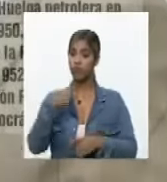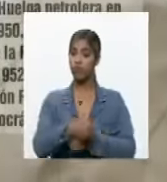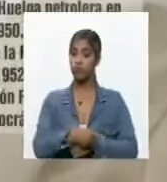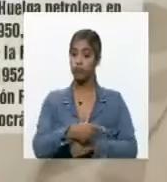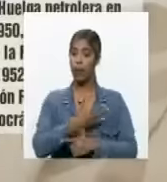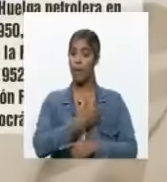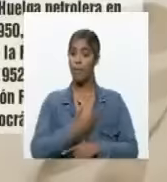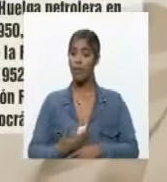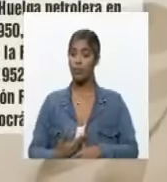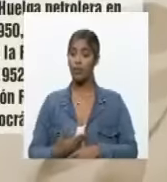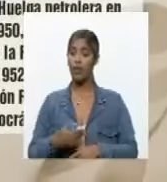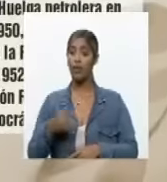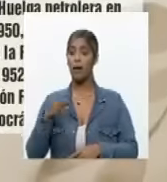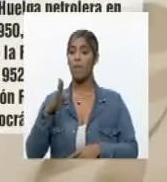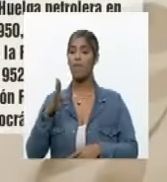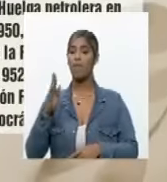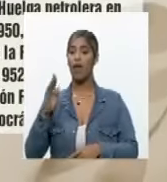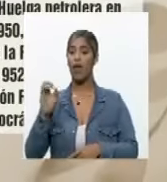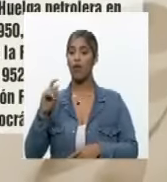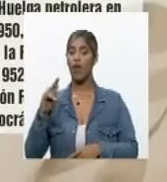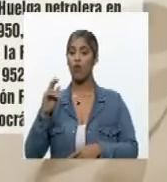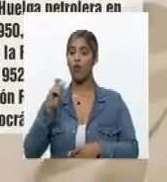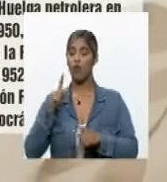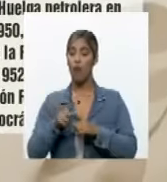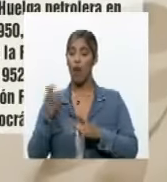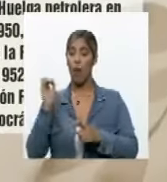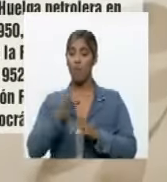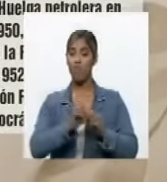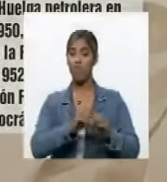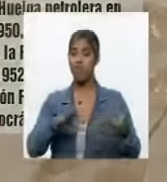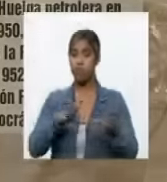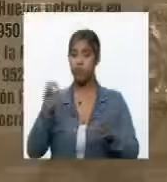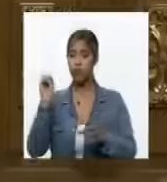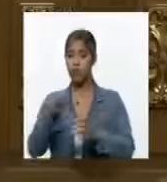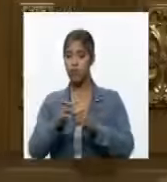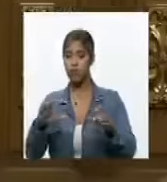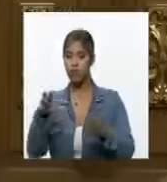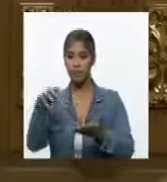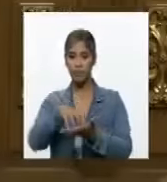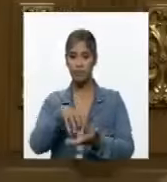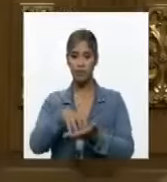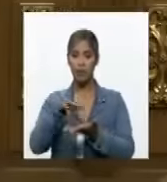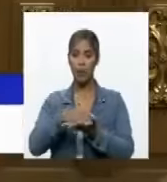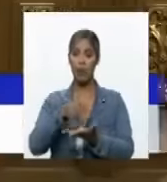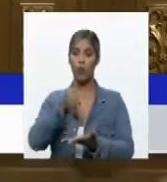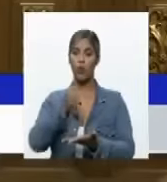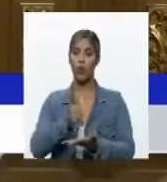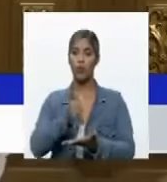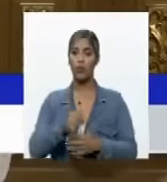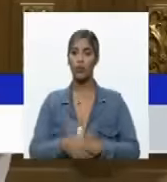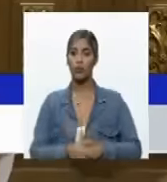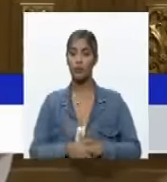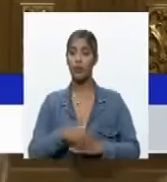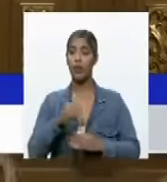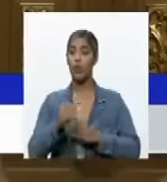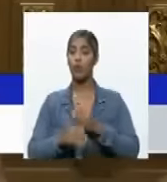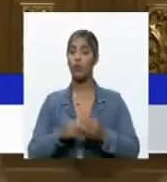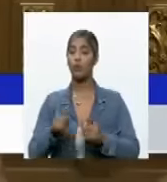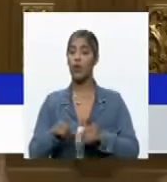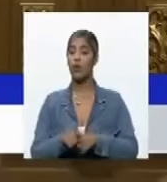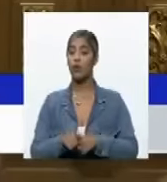del presidente Betancourt de bombardear Puerto Cabello, de usar la